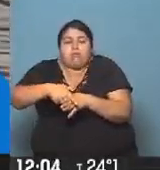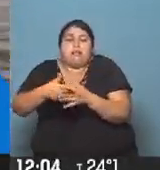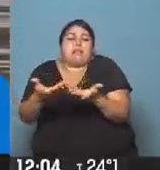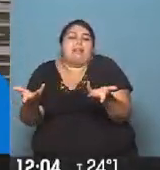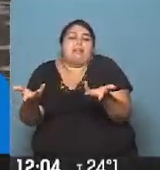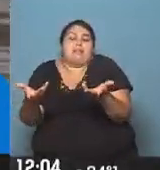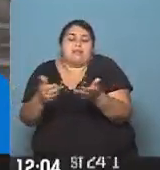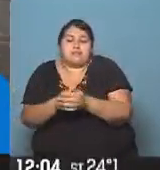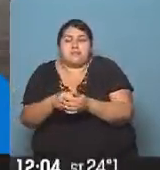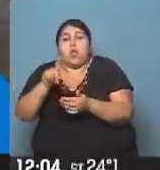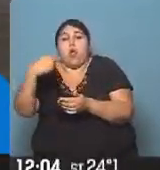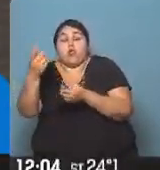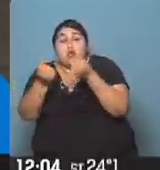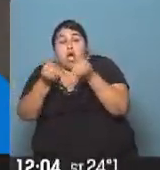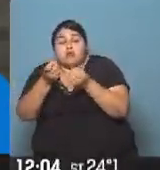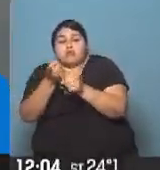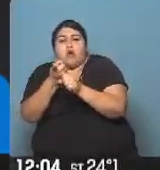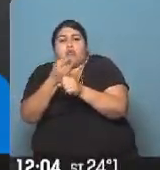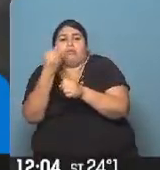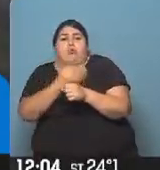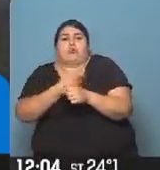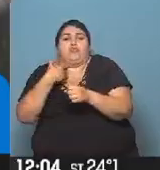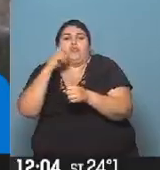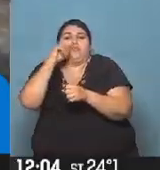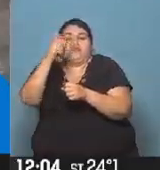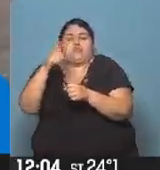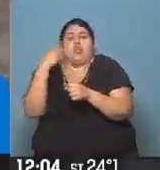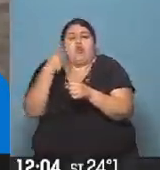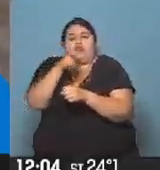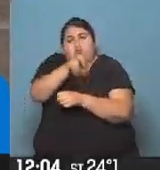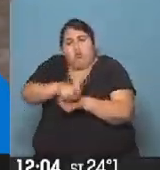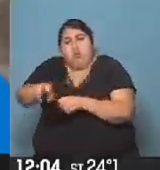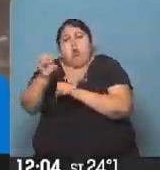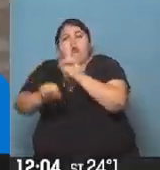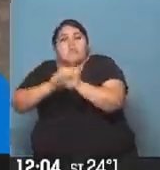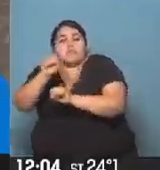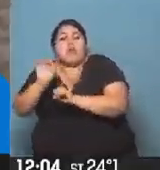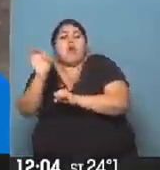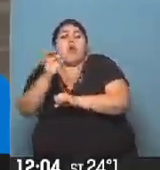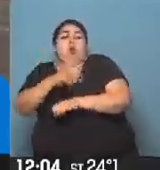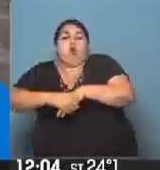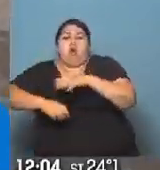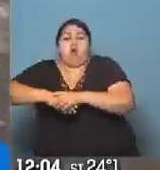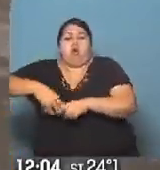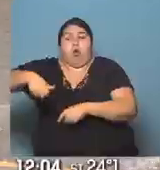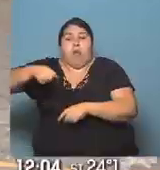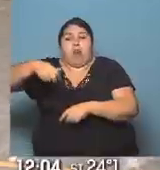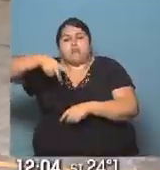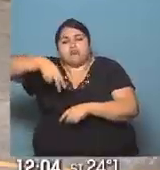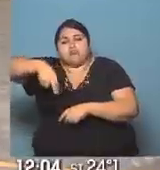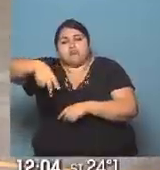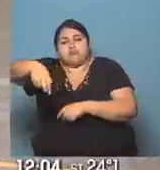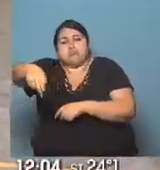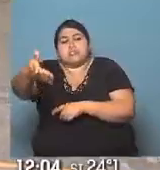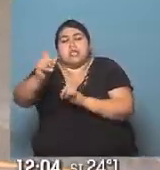no les quedó otra alternativa que arriesgarse a cruzar caminando, o en bicicleta o con su calzado en mano, y atravesar a pie, a pesar